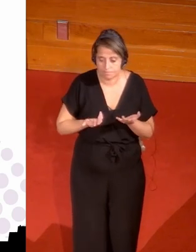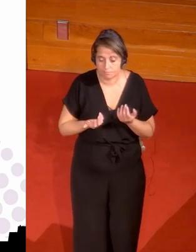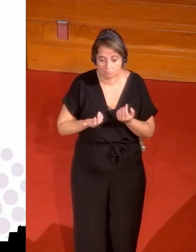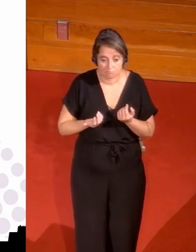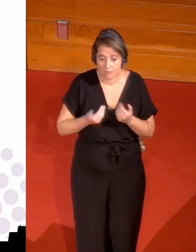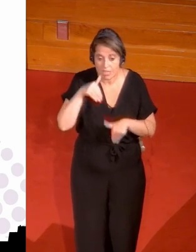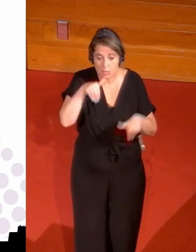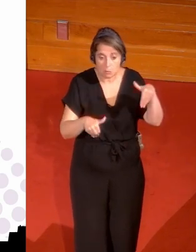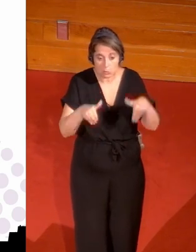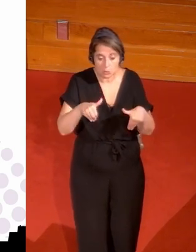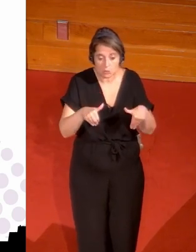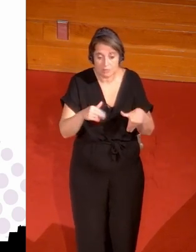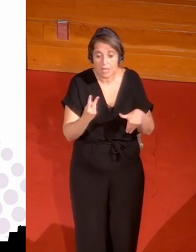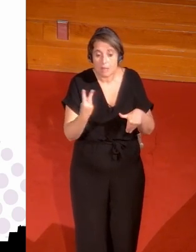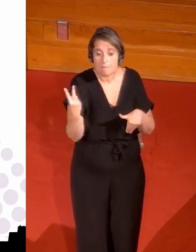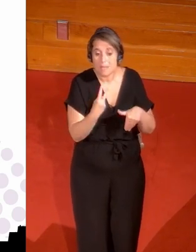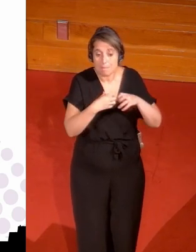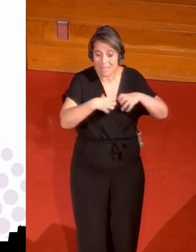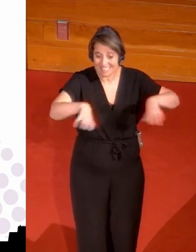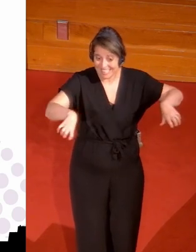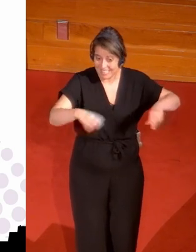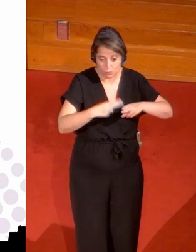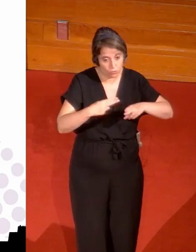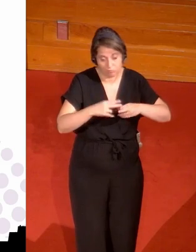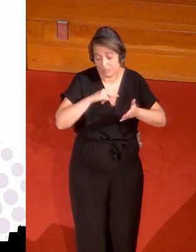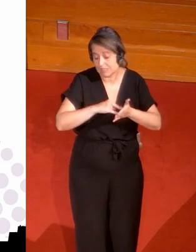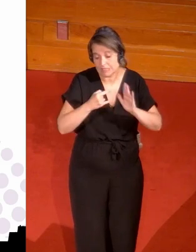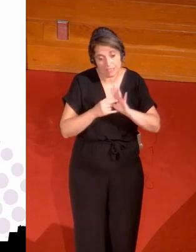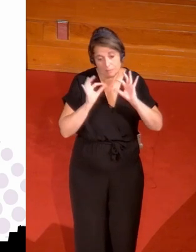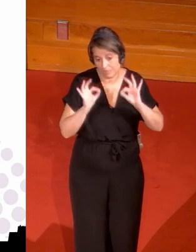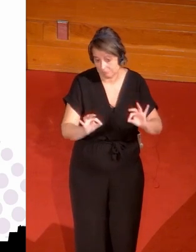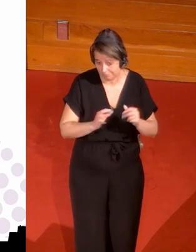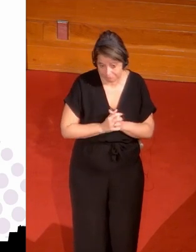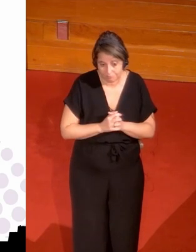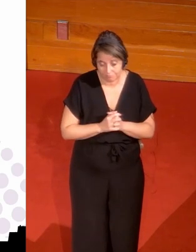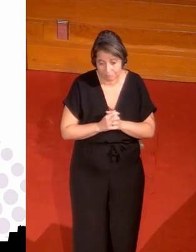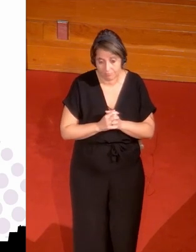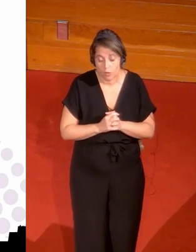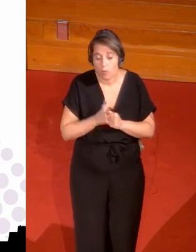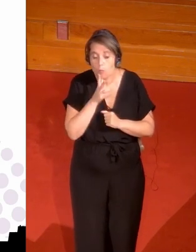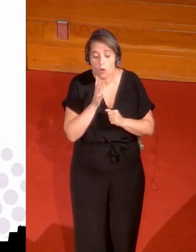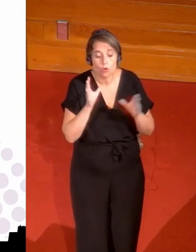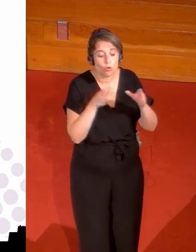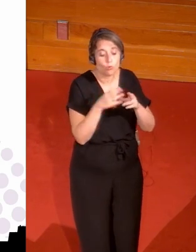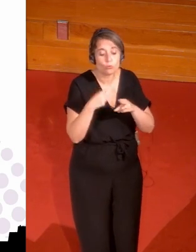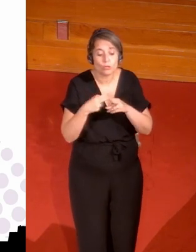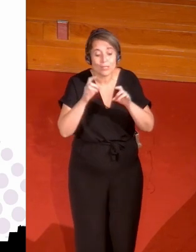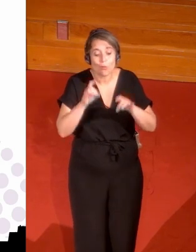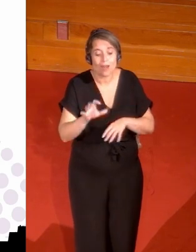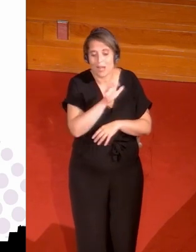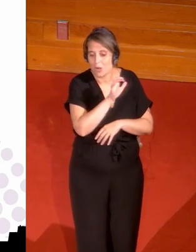fueron pocos votos el el bipartidismo es que el bipartidismo es el sistema Porque además ahí los partidos no son como en